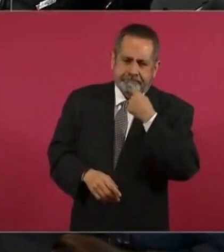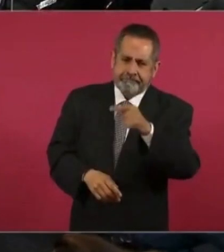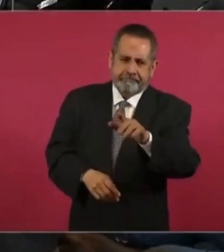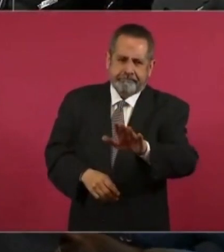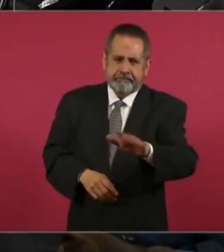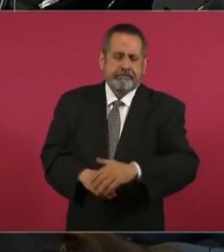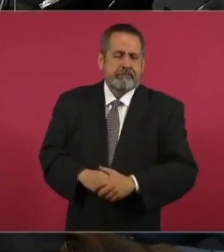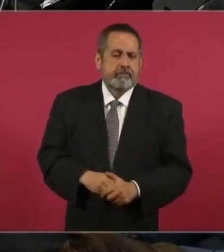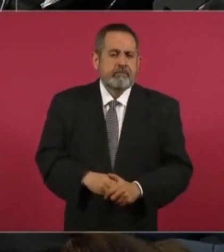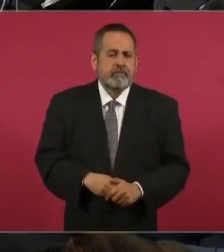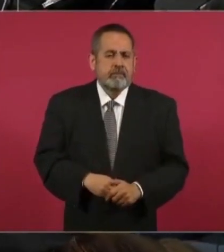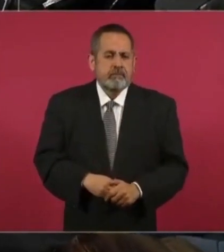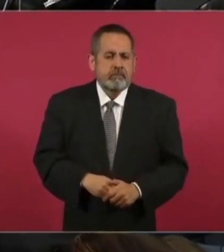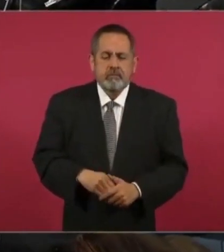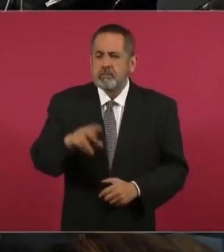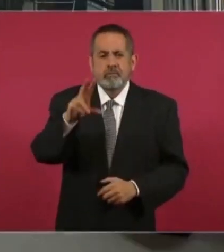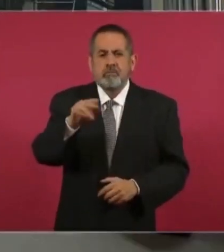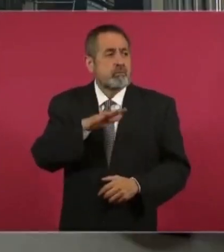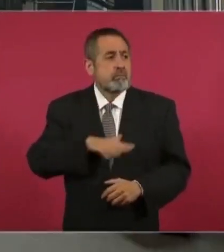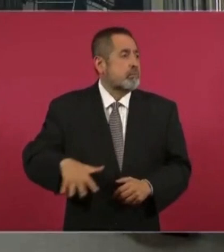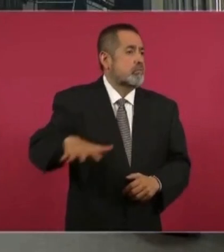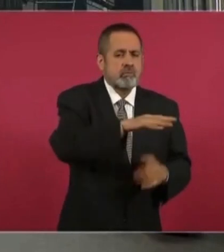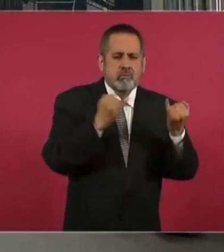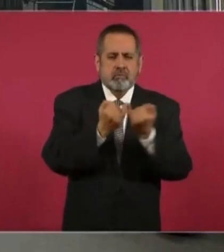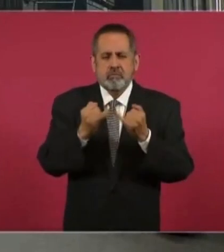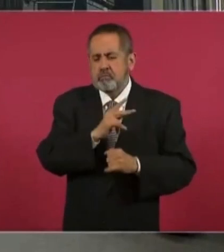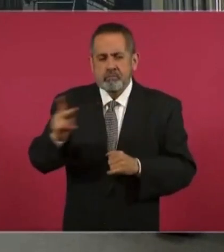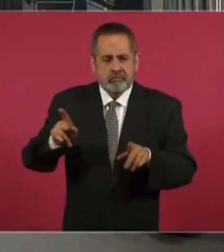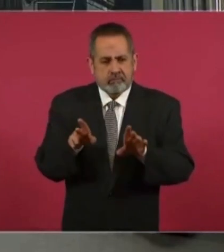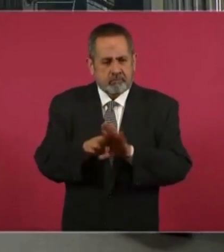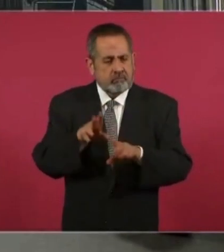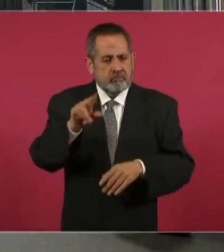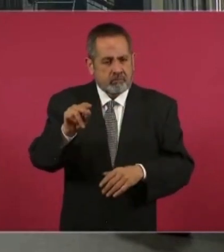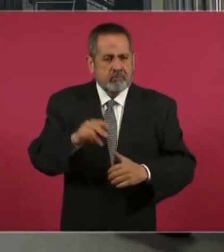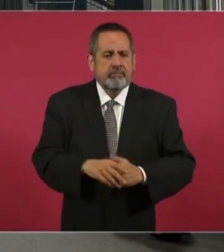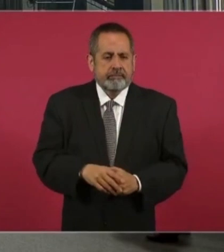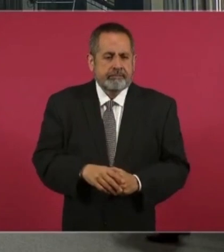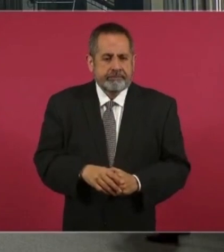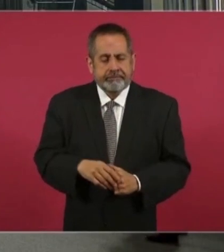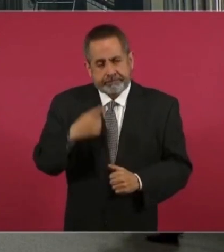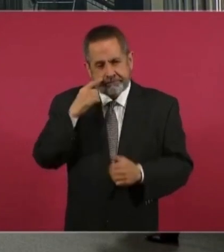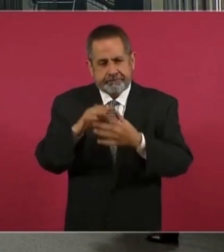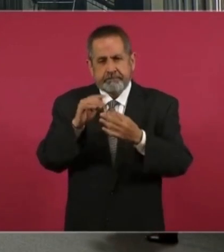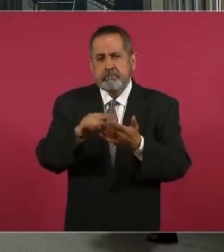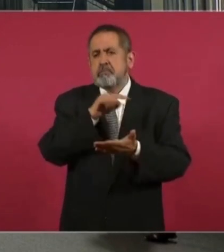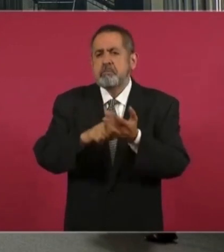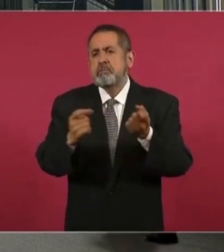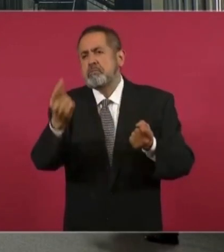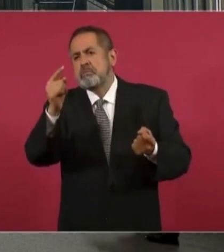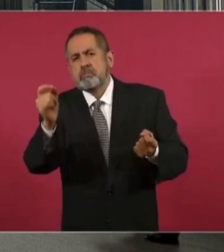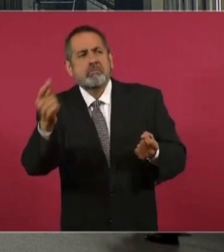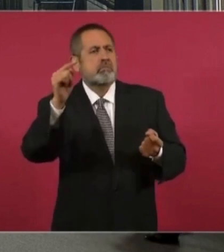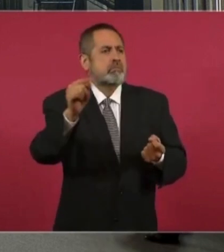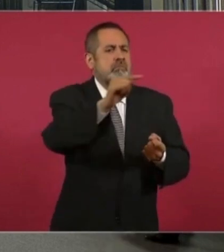es algo generalizado, no es, okay. Se puede estar presentando en algún lugar, pero lo